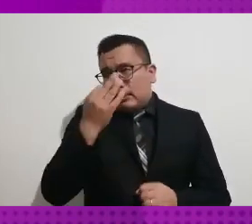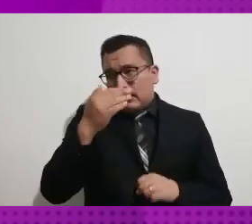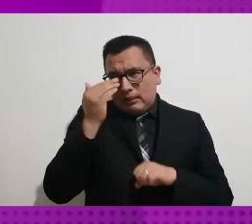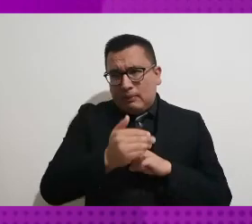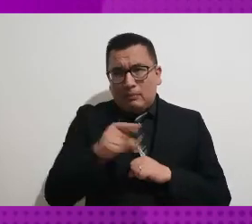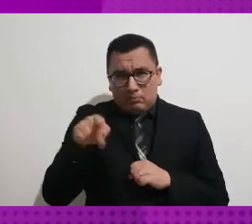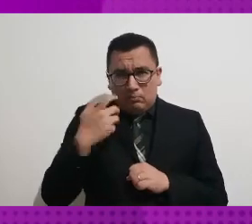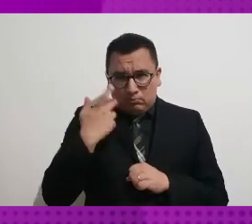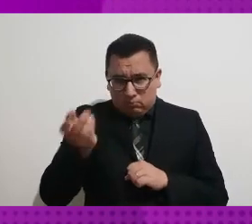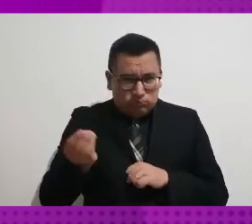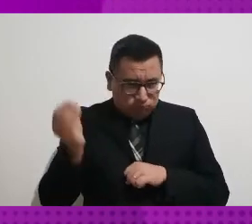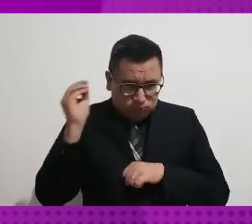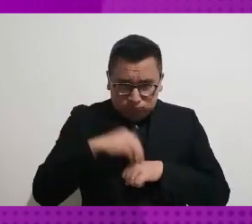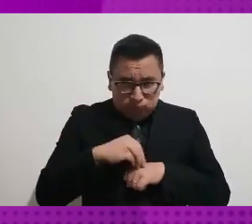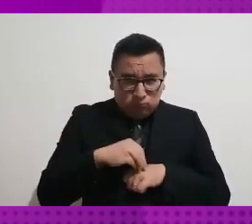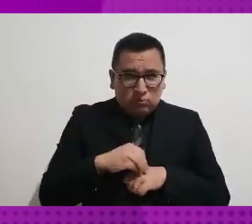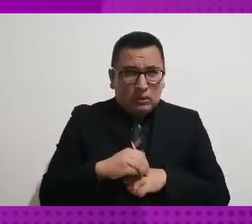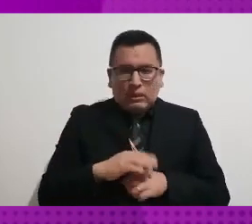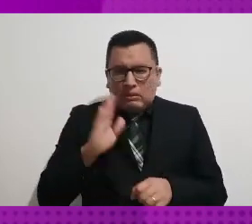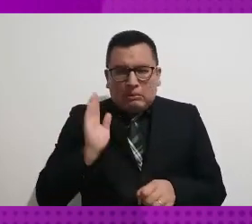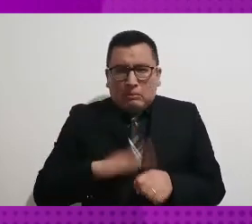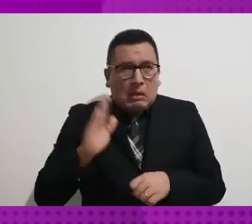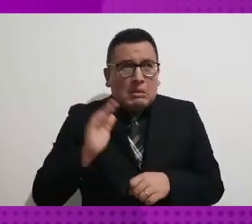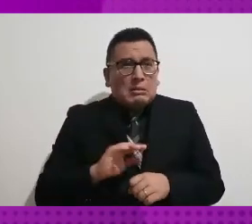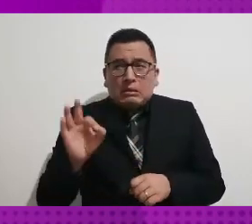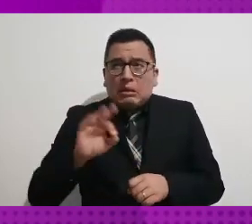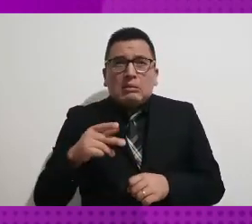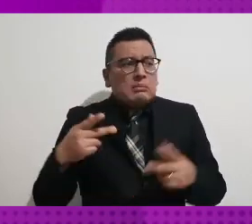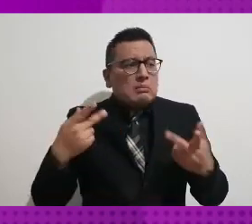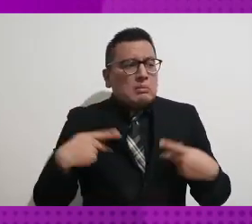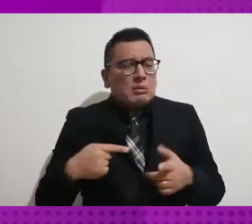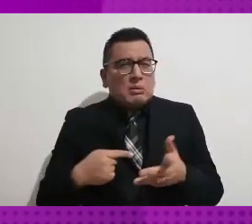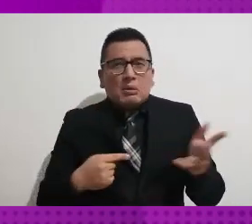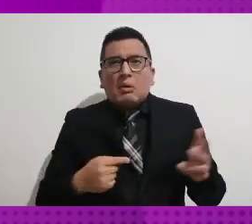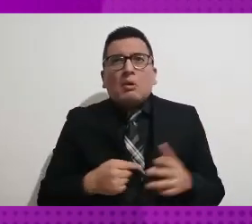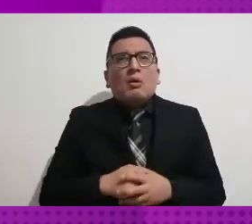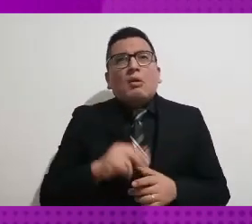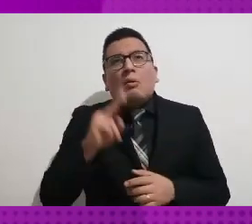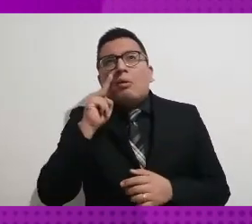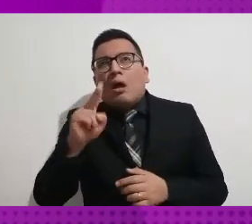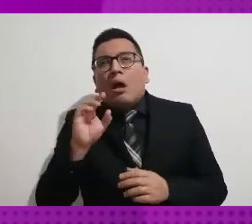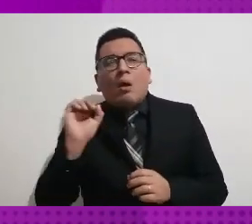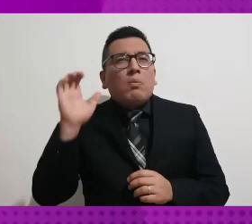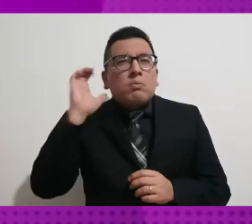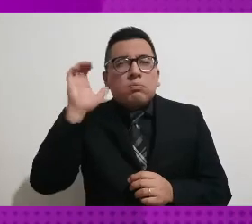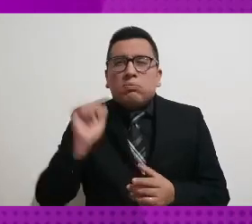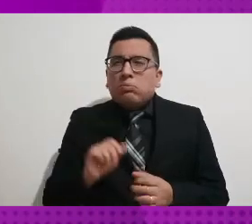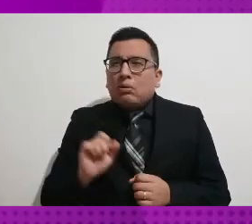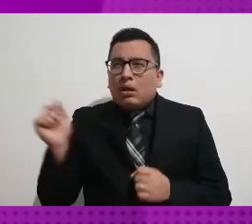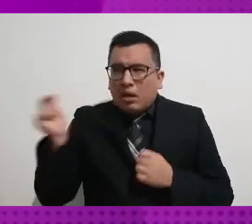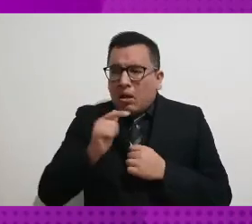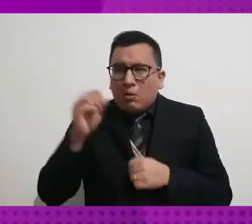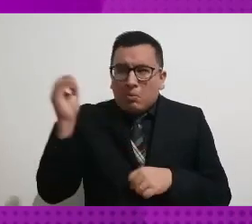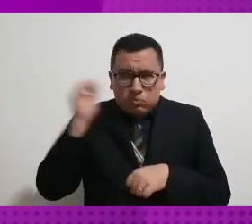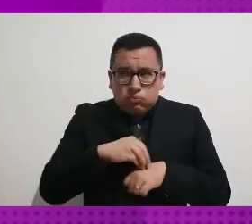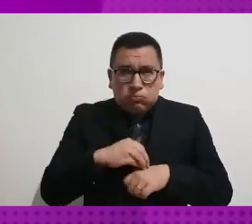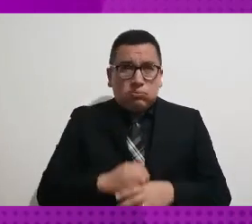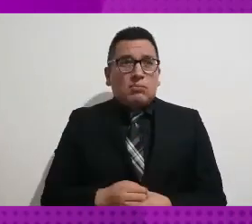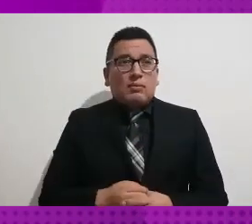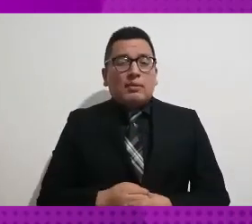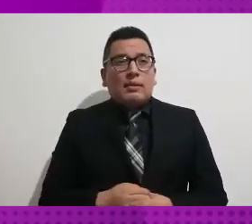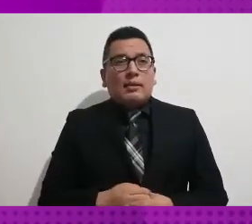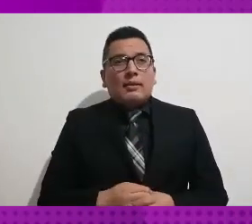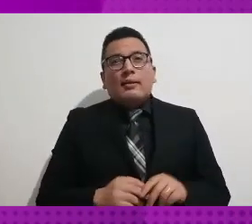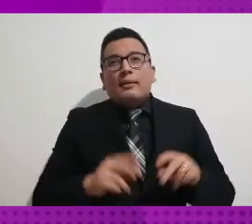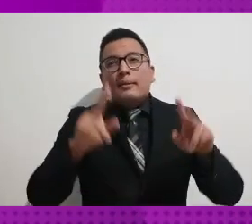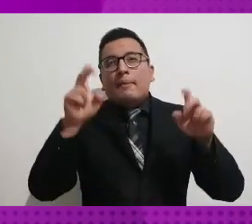gustaría a usted agregar algo más, algo que las personas que nos ven, nos escuchan, pues algún mensaje que les quisiera a la ciudadanía de cara